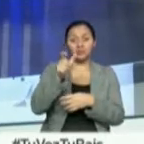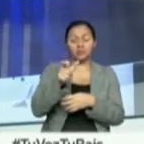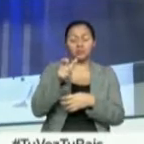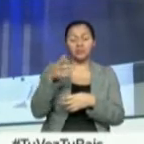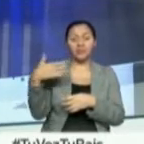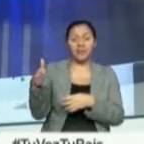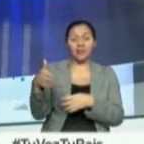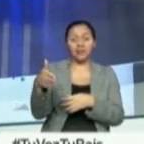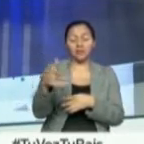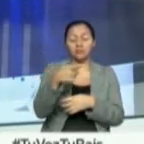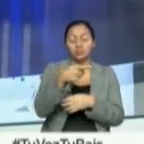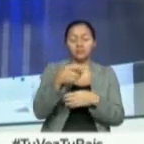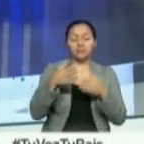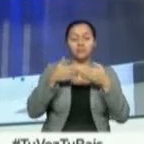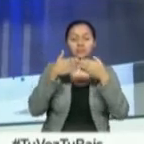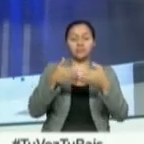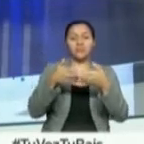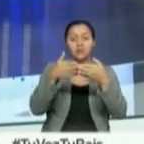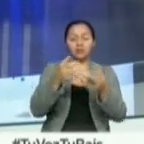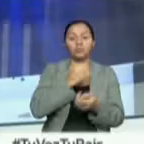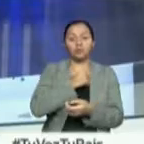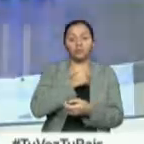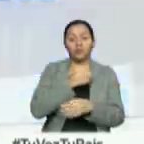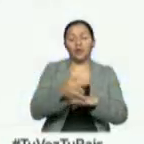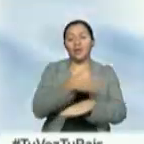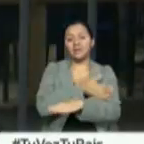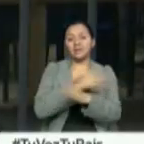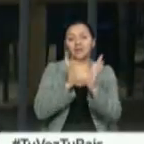800 migrantes en abril de 2010